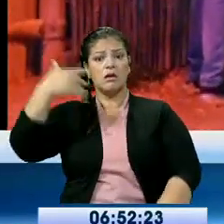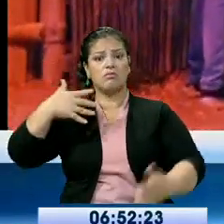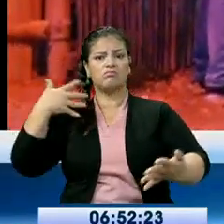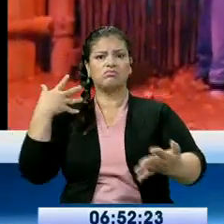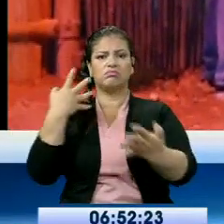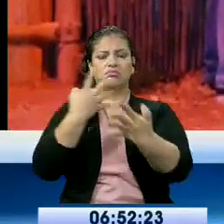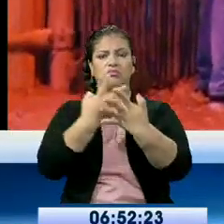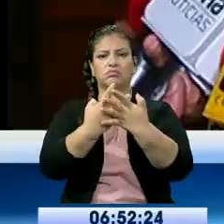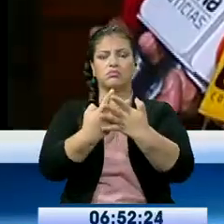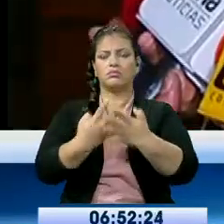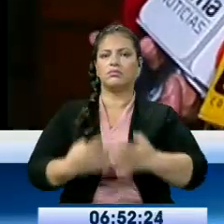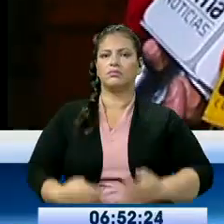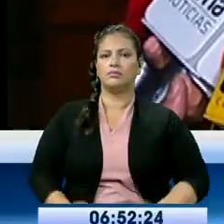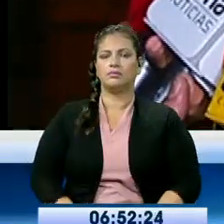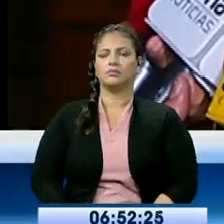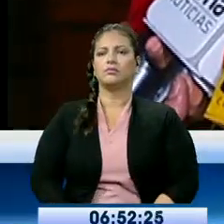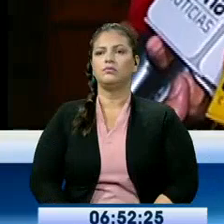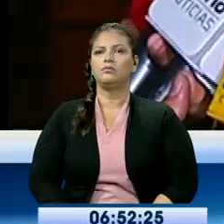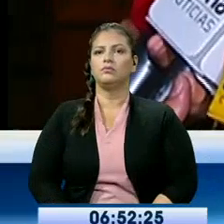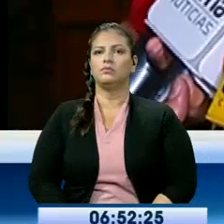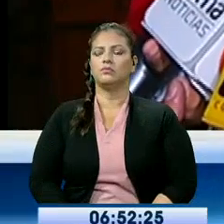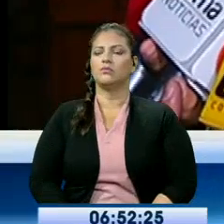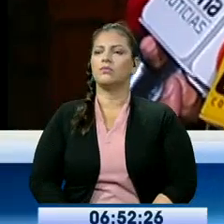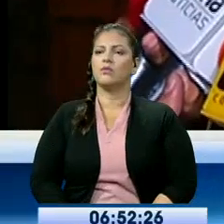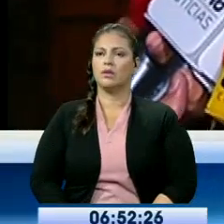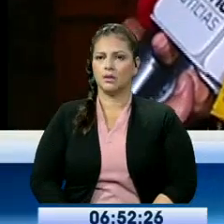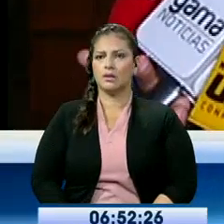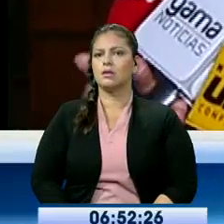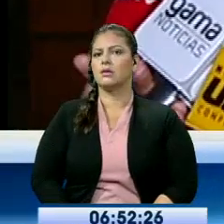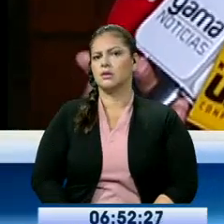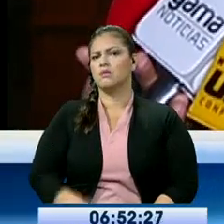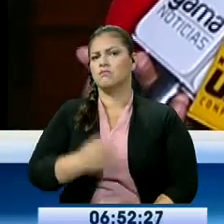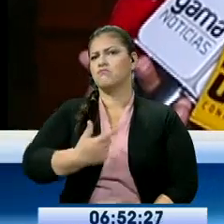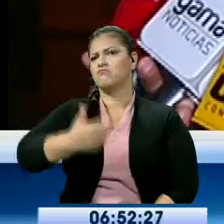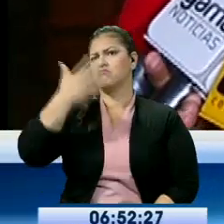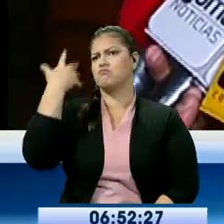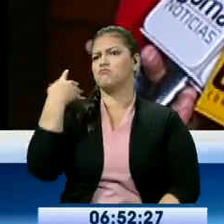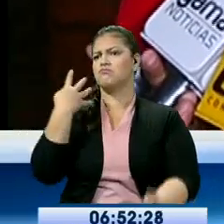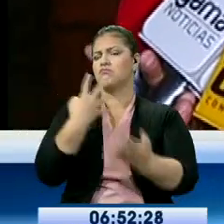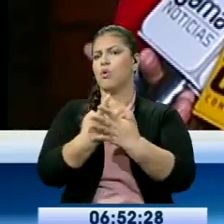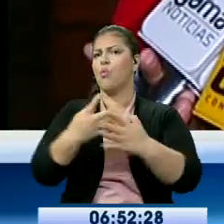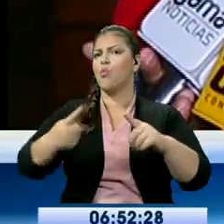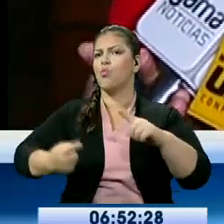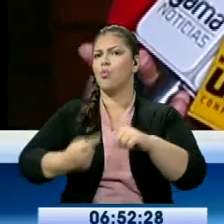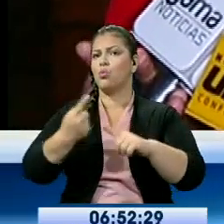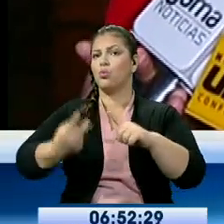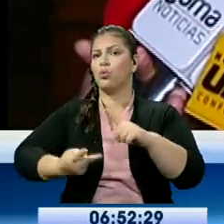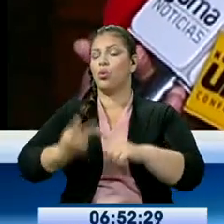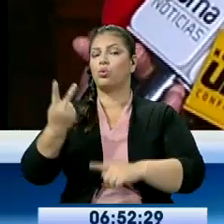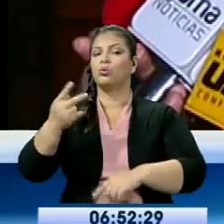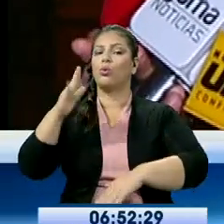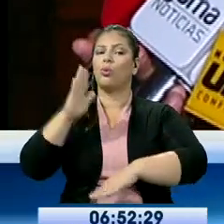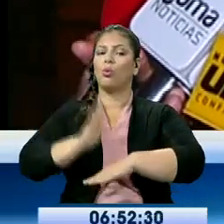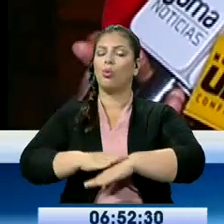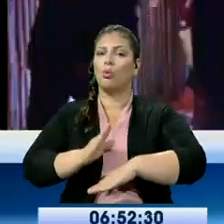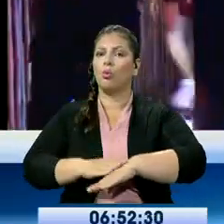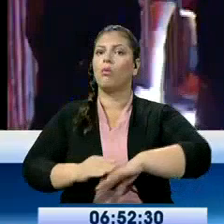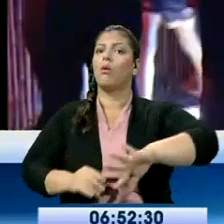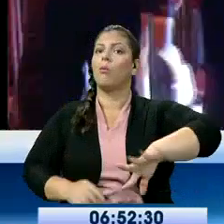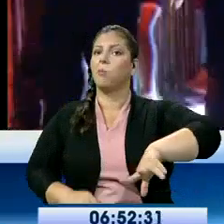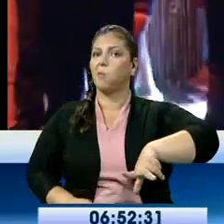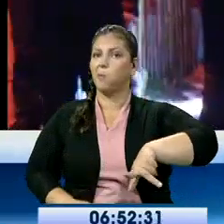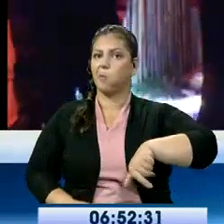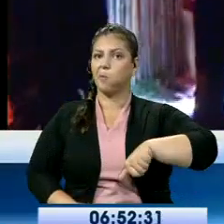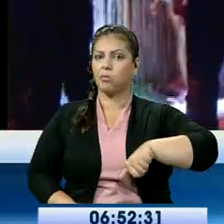lo siguiente. Tiene dos detenciones anteriores, es por robo y el otro por intimidación. ¿Sobre